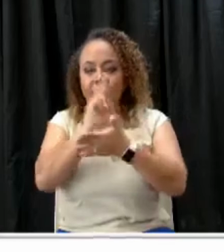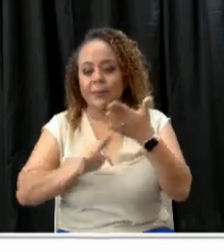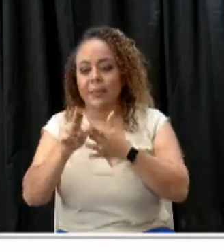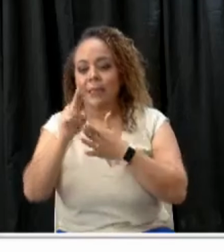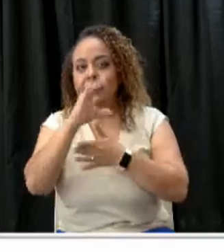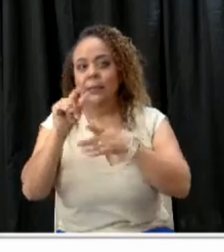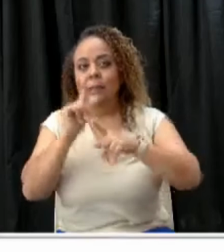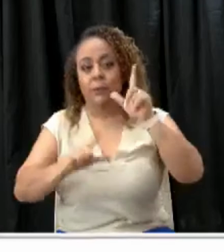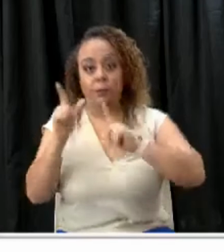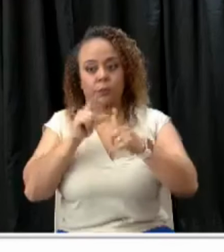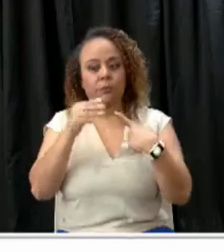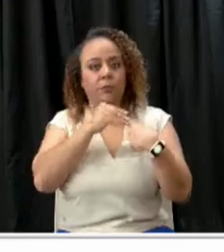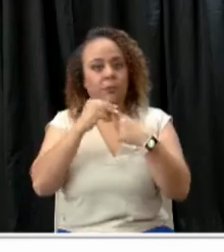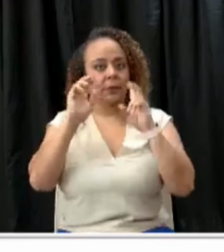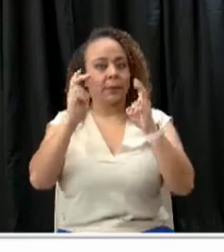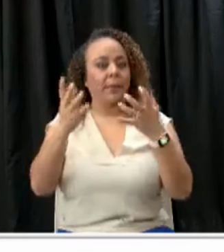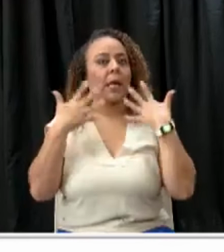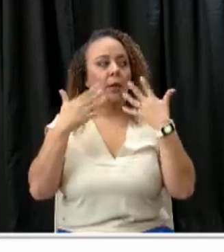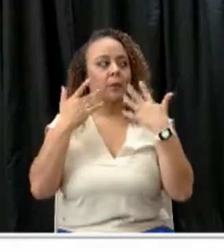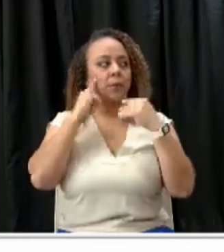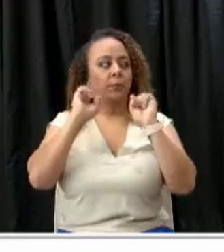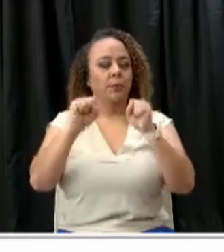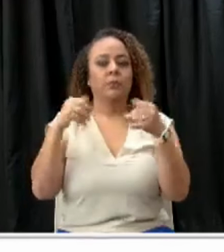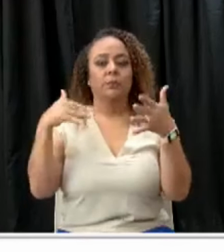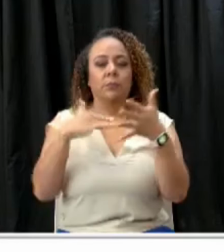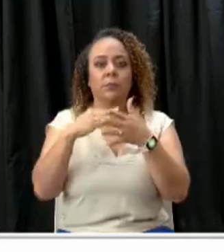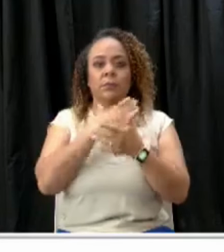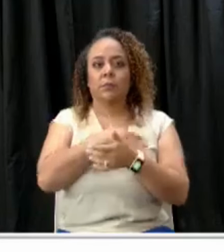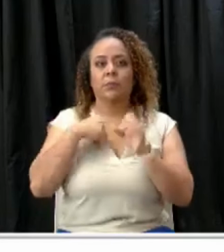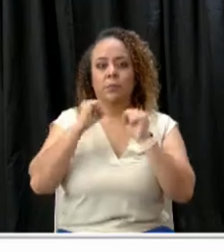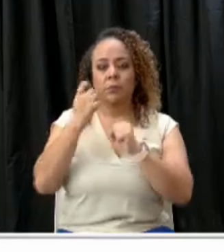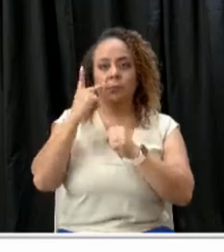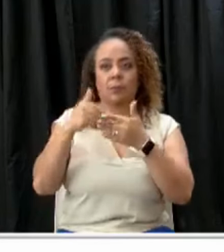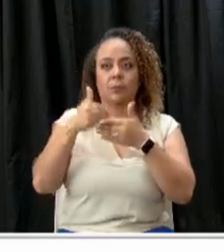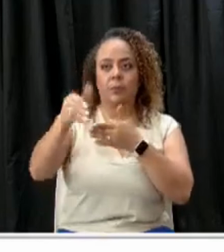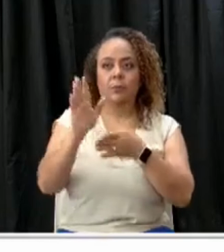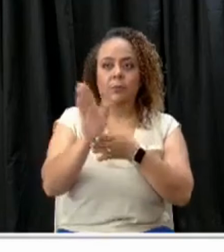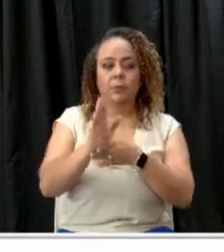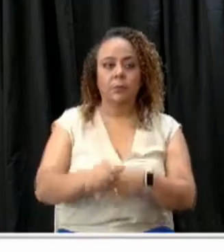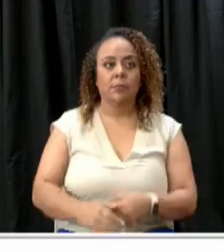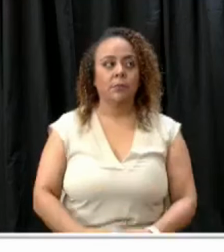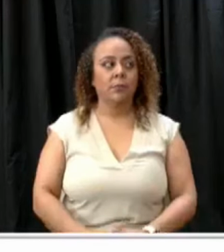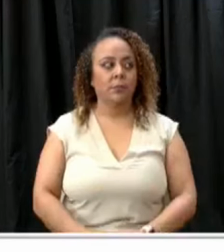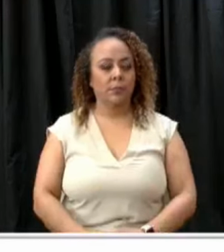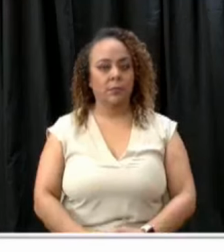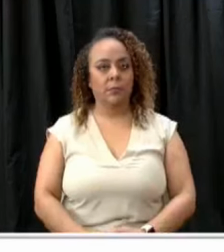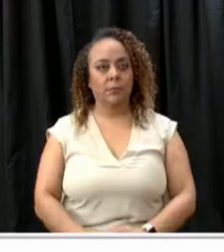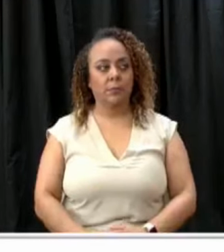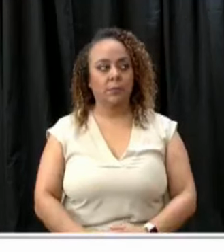especializados en tema de calor para estudiar, y si gustan lo podemos ver en la siguiente diapositiva,